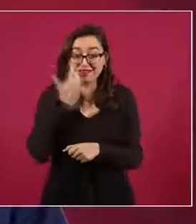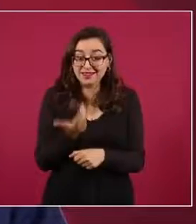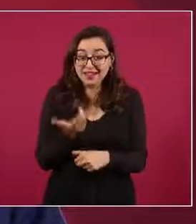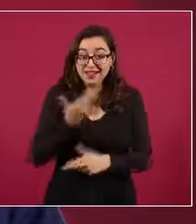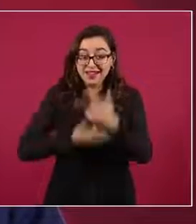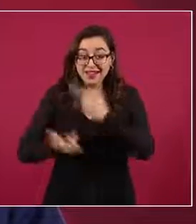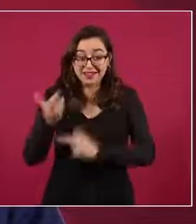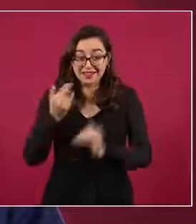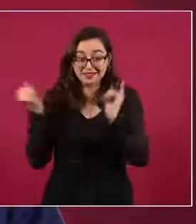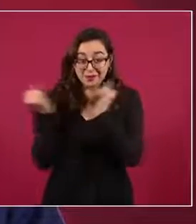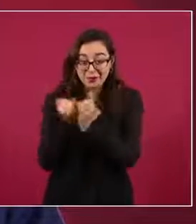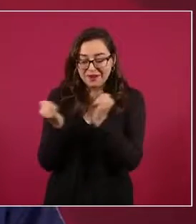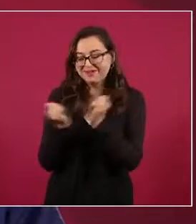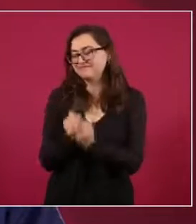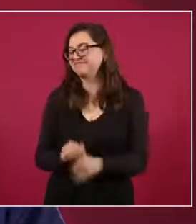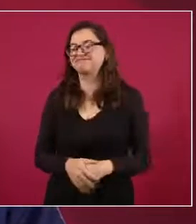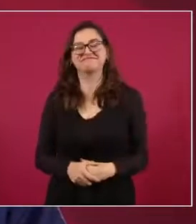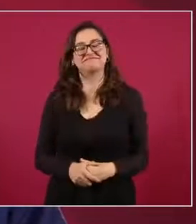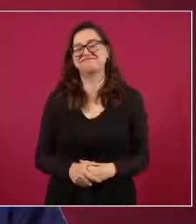Ya no,